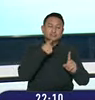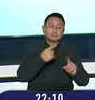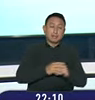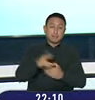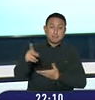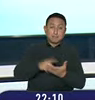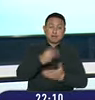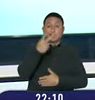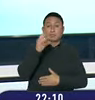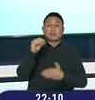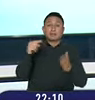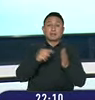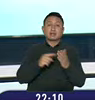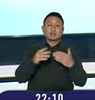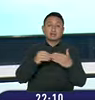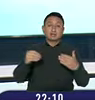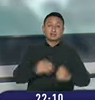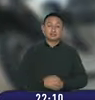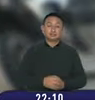pago de $20,000.